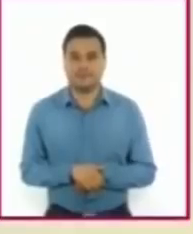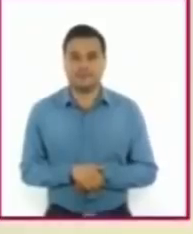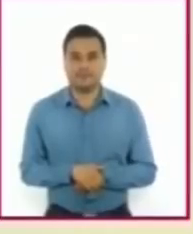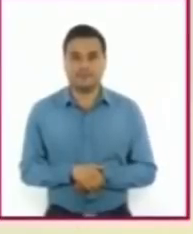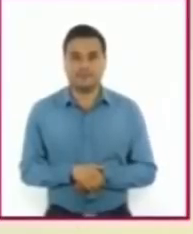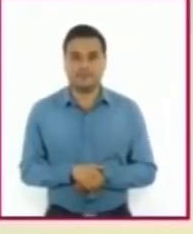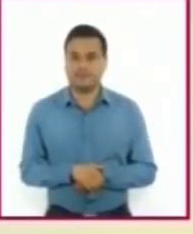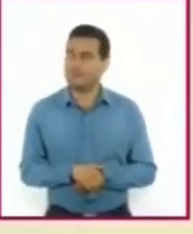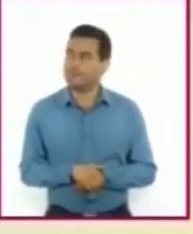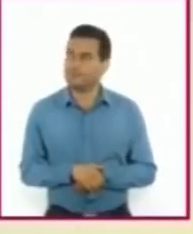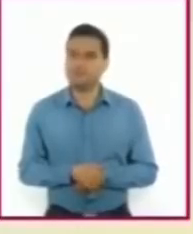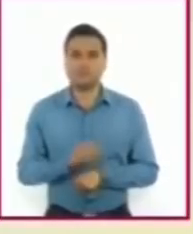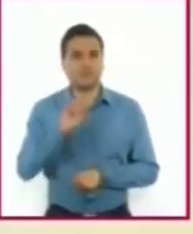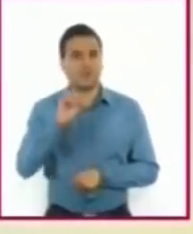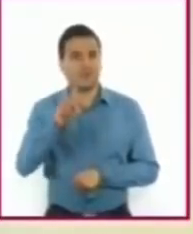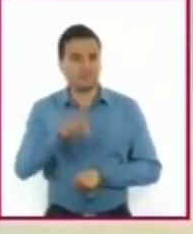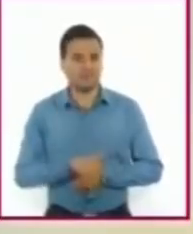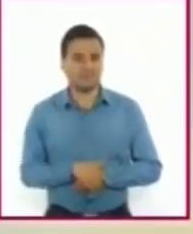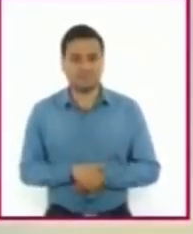Ok.